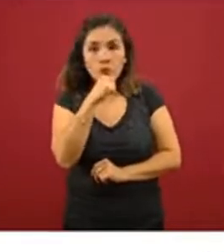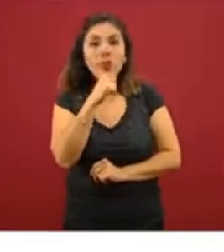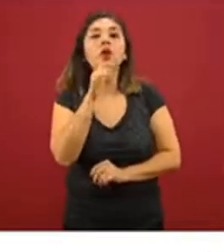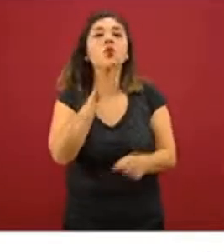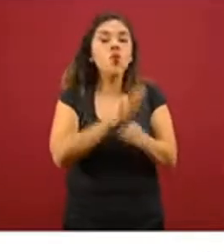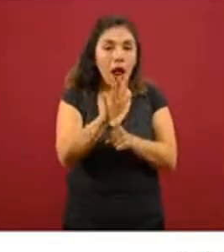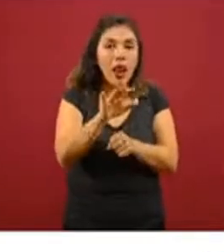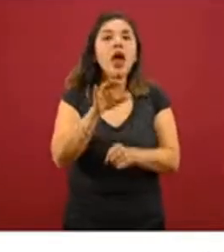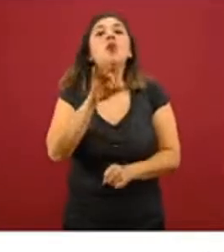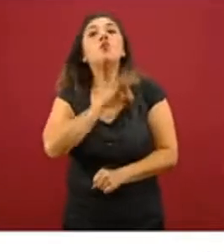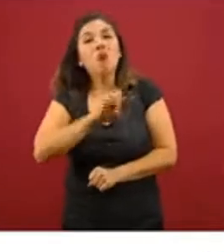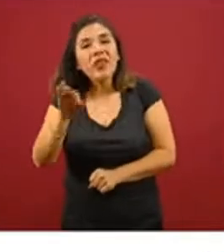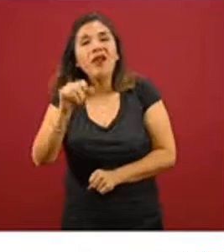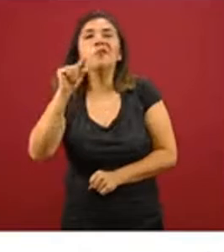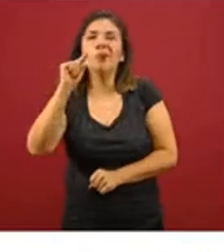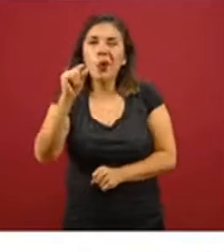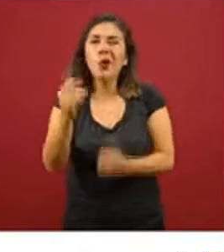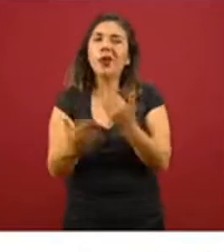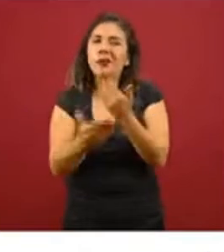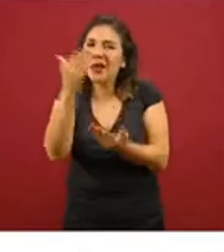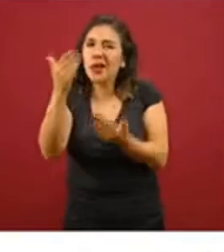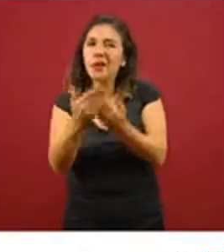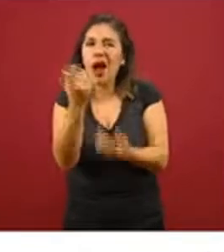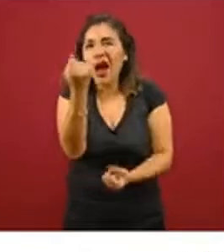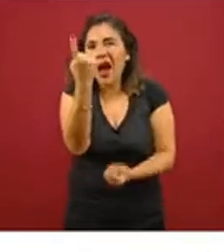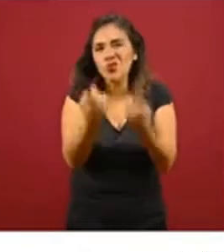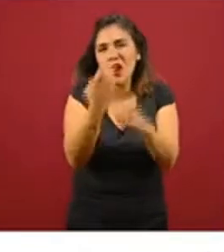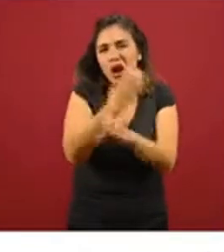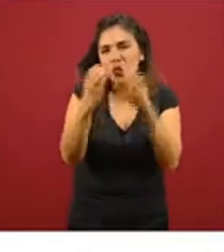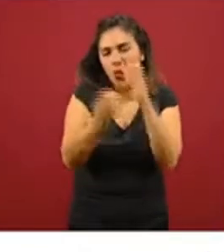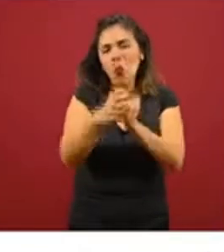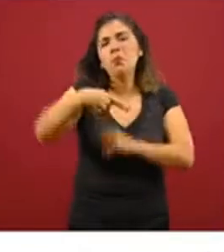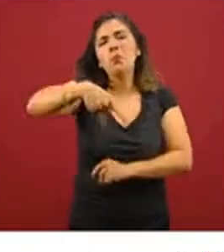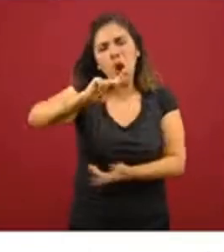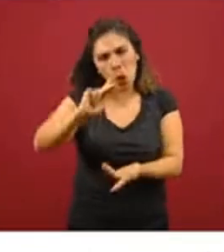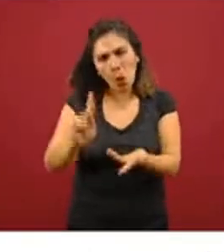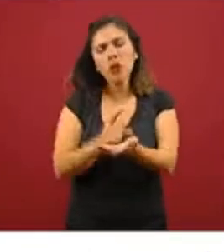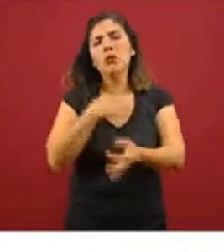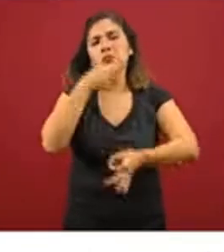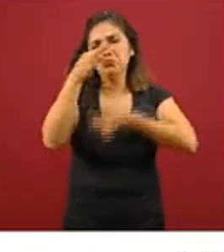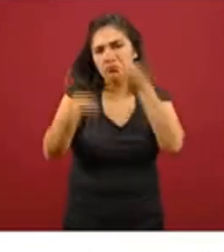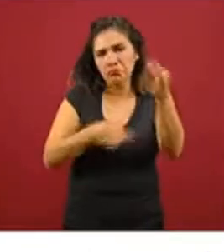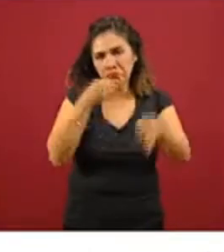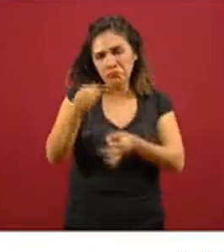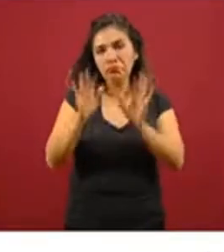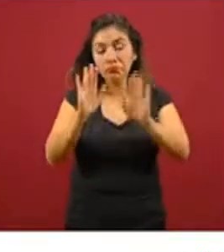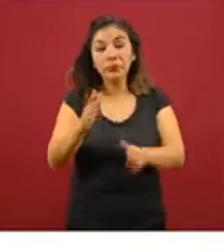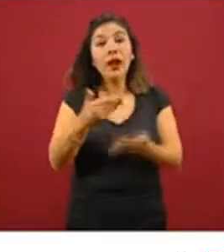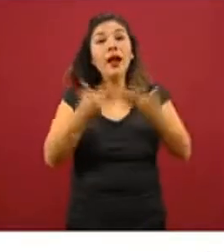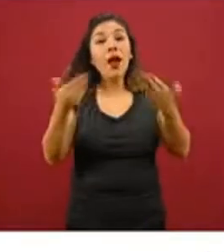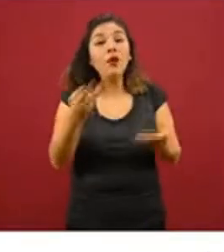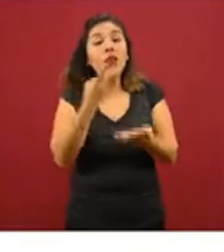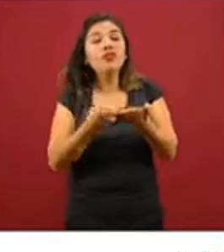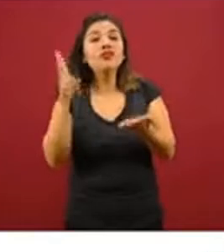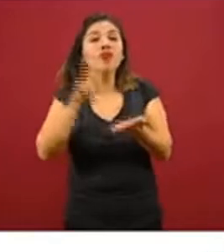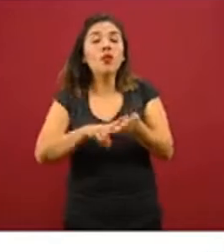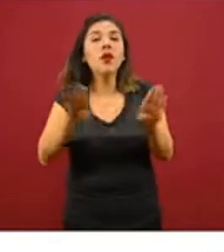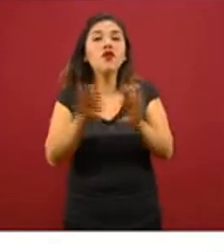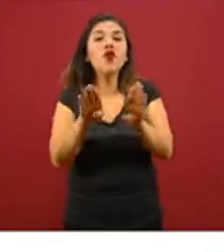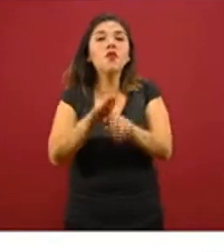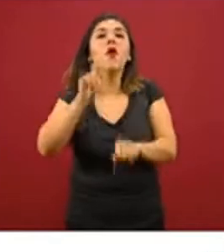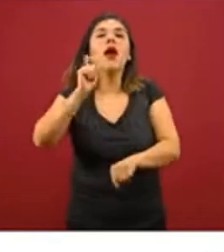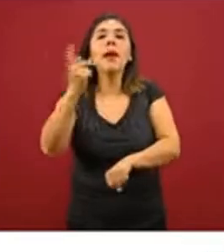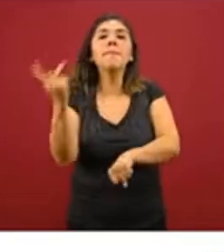puede hacer poco en un semáforo en rojo, pero no está de más repasarlas, pero ahora también lo haremos a la par de lo